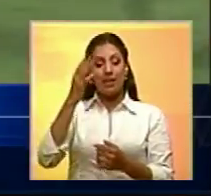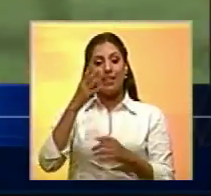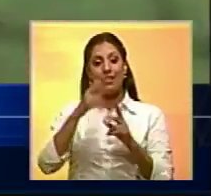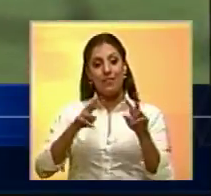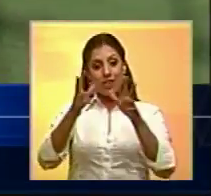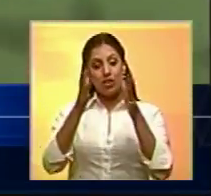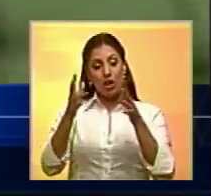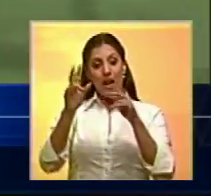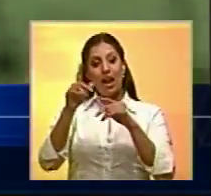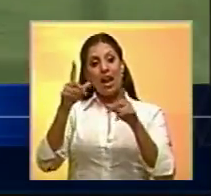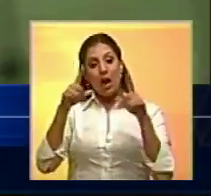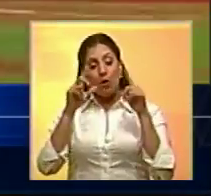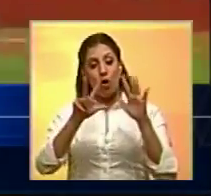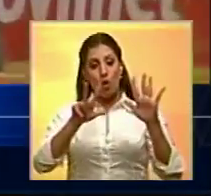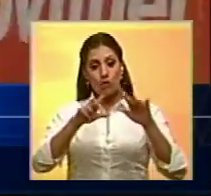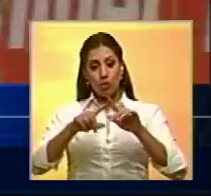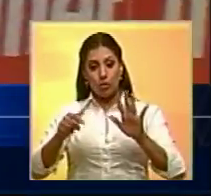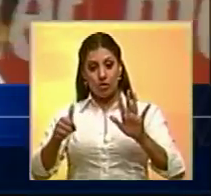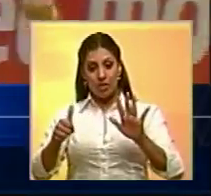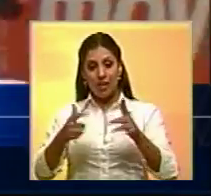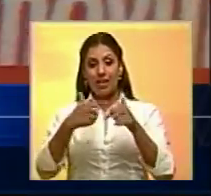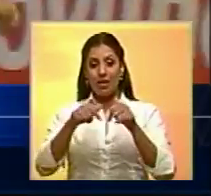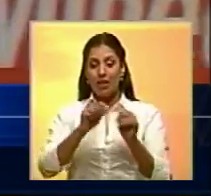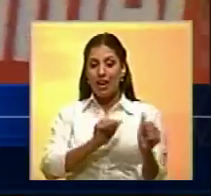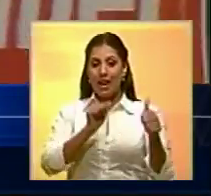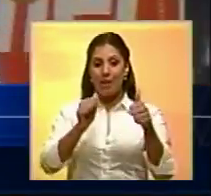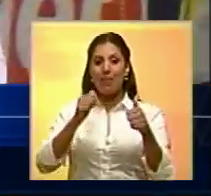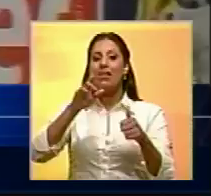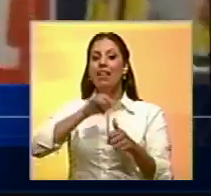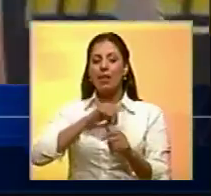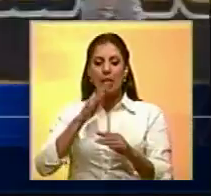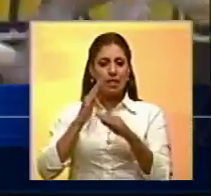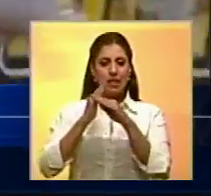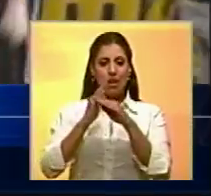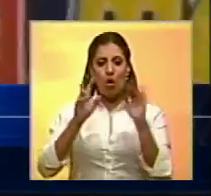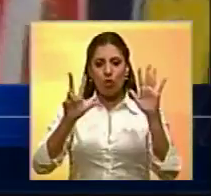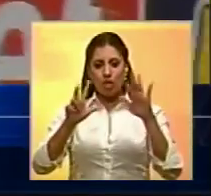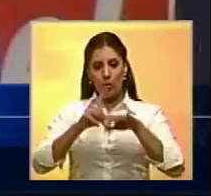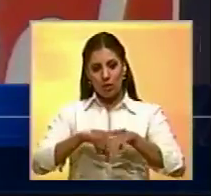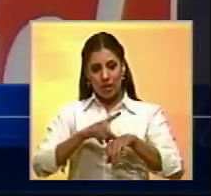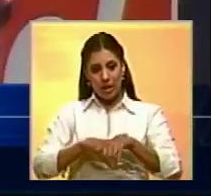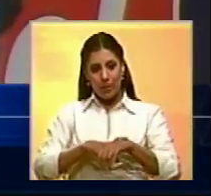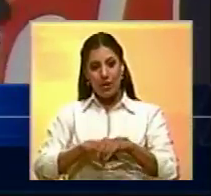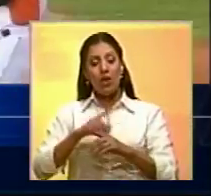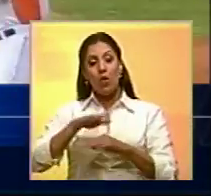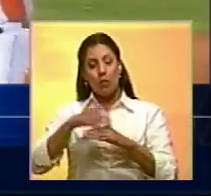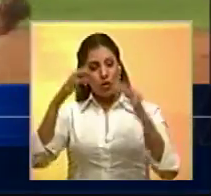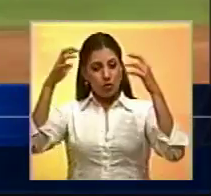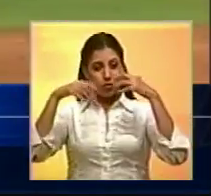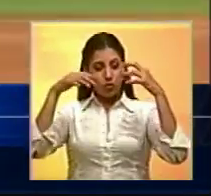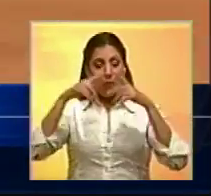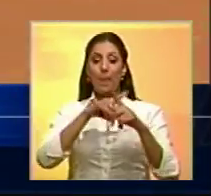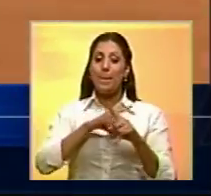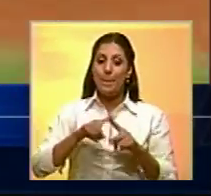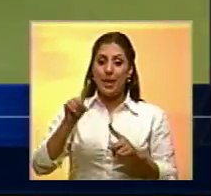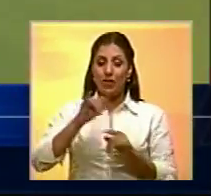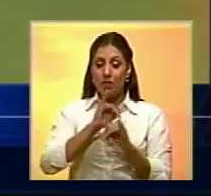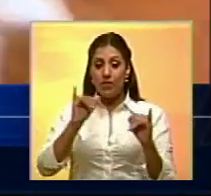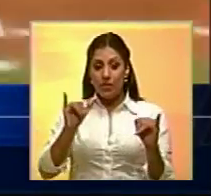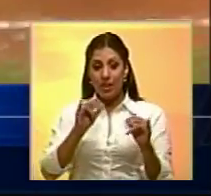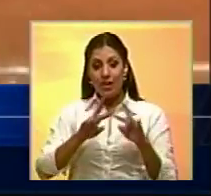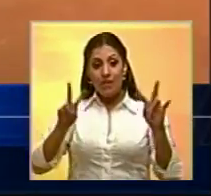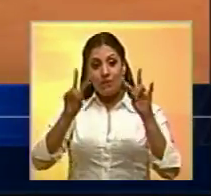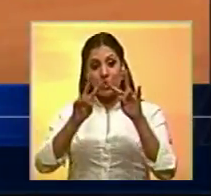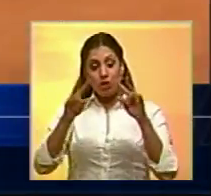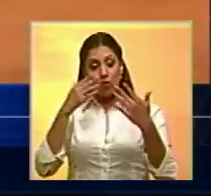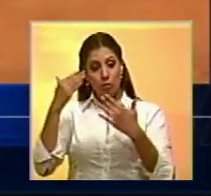Tiburones de La Guaira, 8 carreras por 6, en un choque reñido que también fue interrumpido en el 8º episodio debido a la lluvia, pero que culminó con victoria